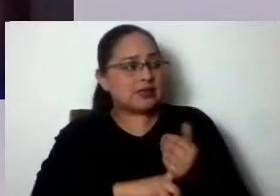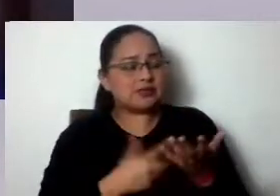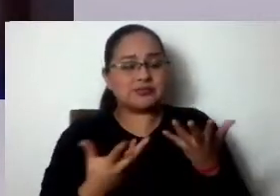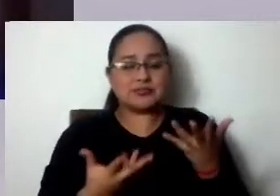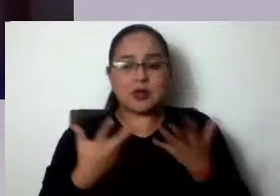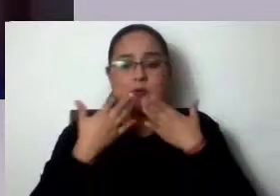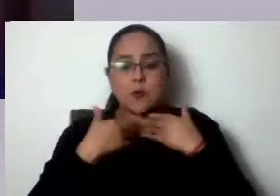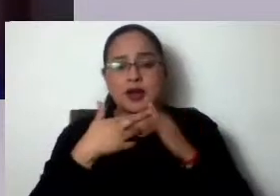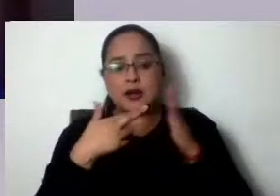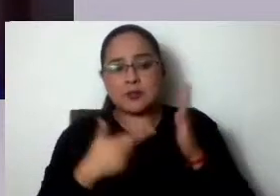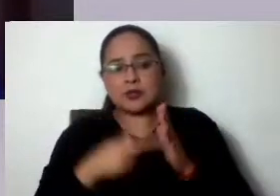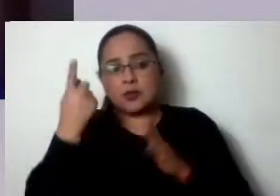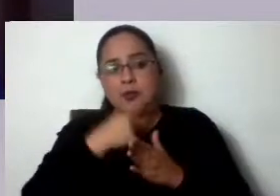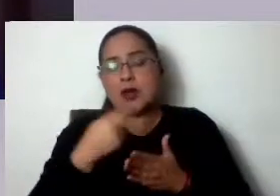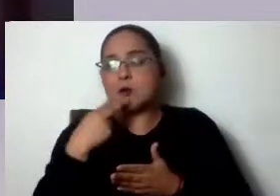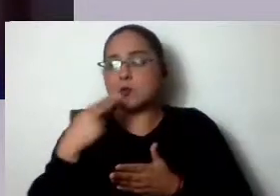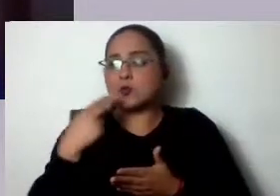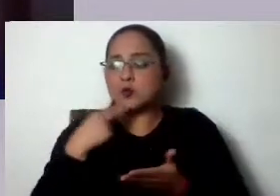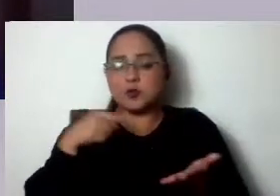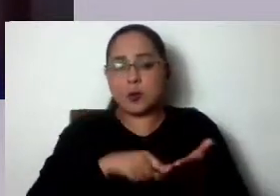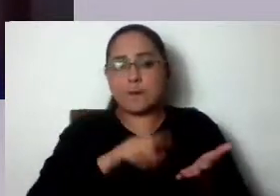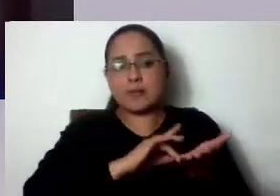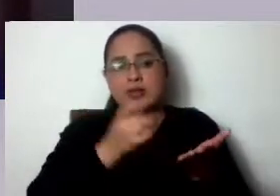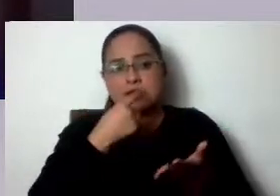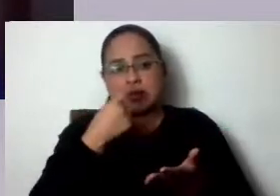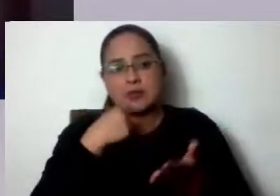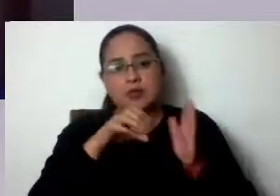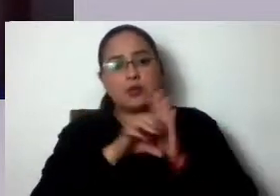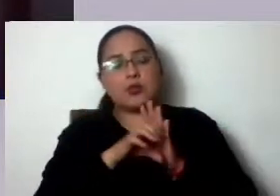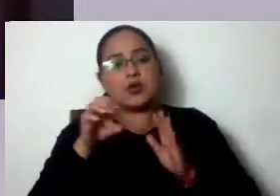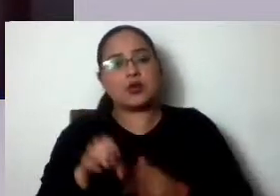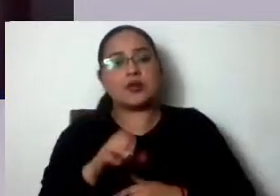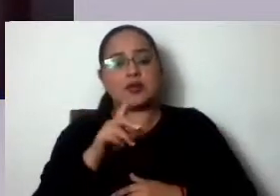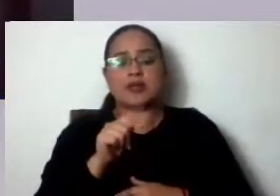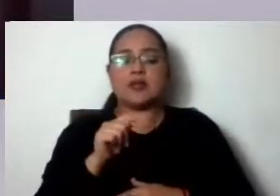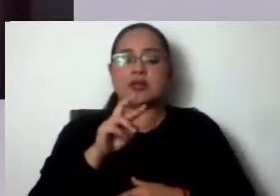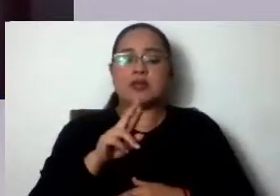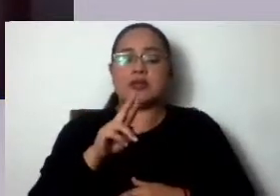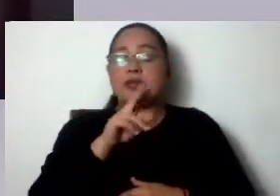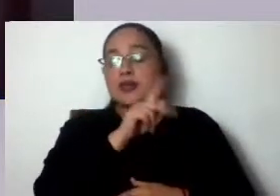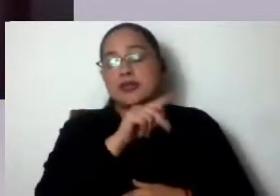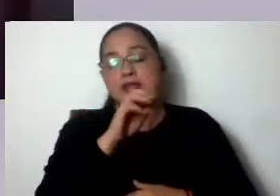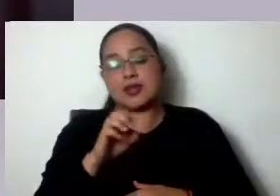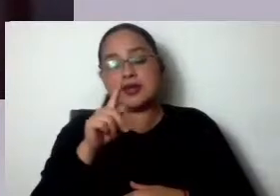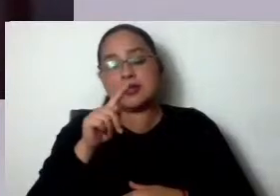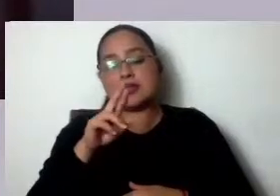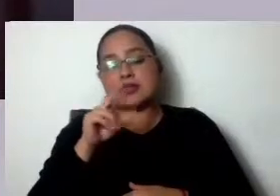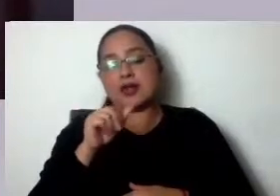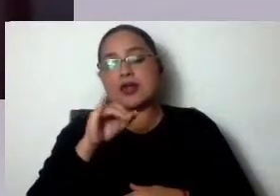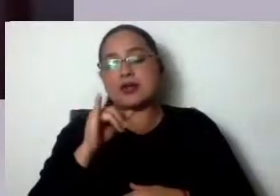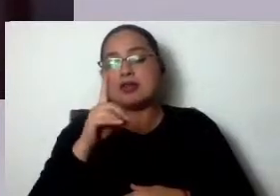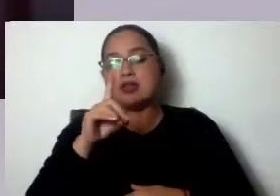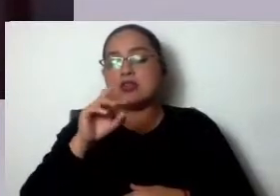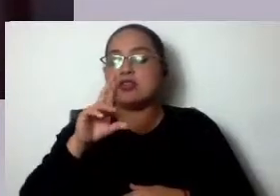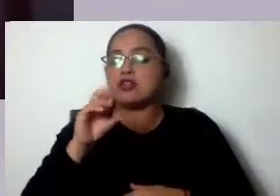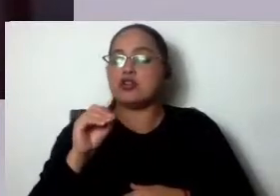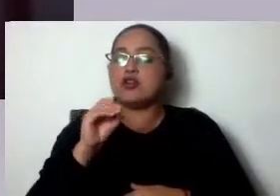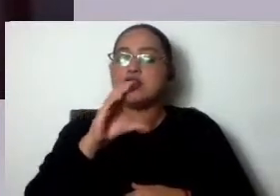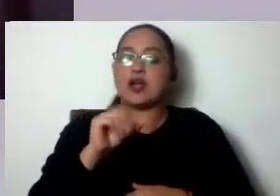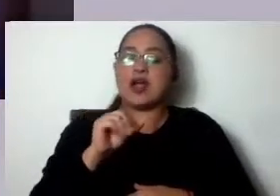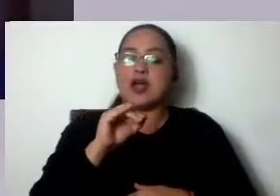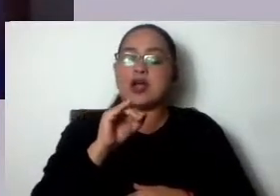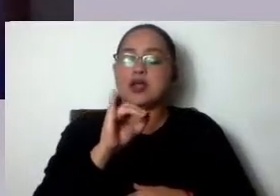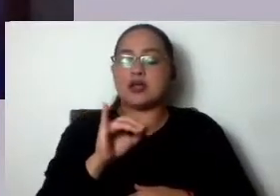ser posible el uso terapéutico por ejemplo el tetrahidrocannabinol ya reconocido en la